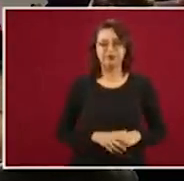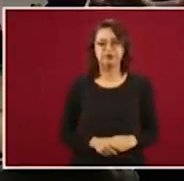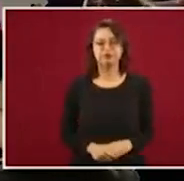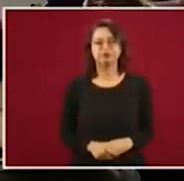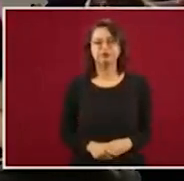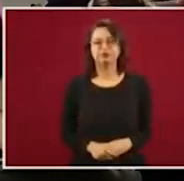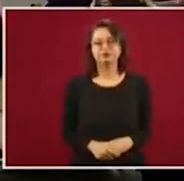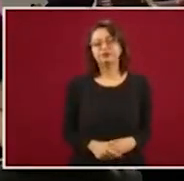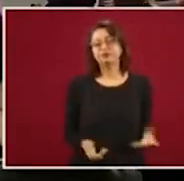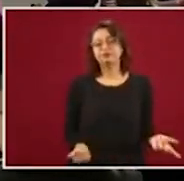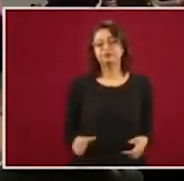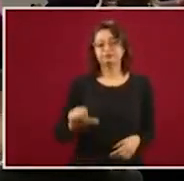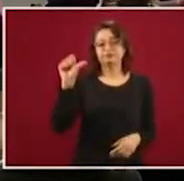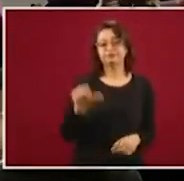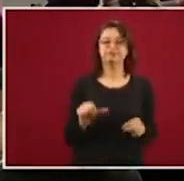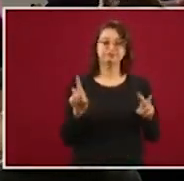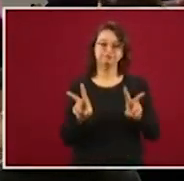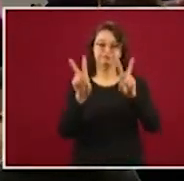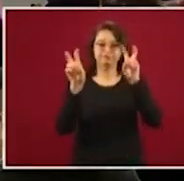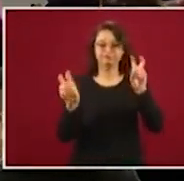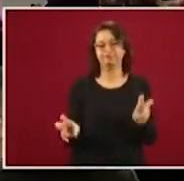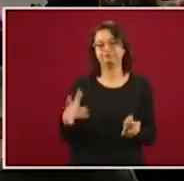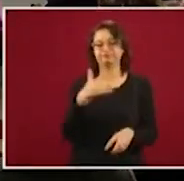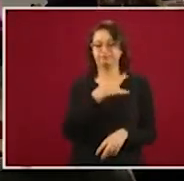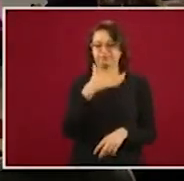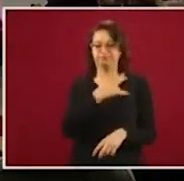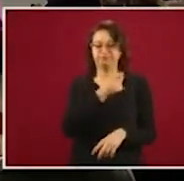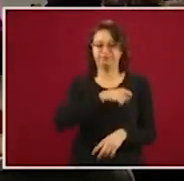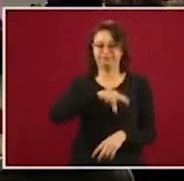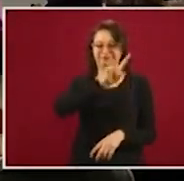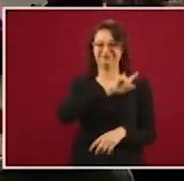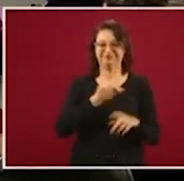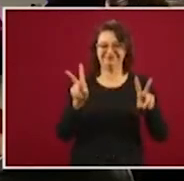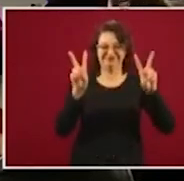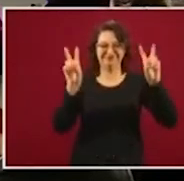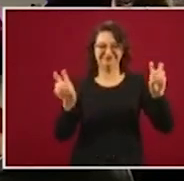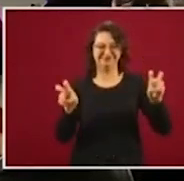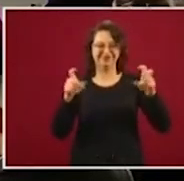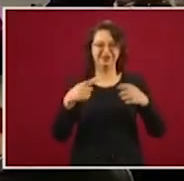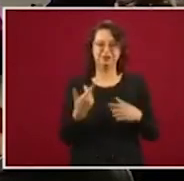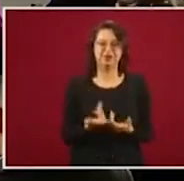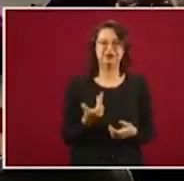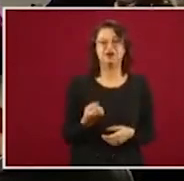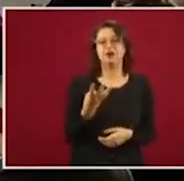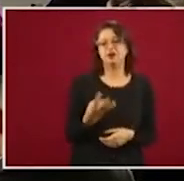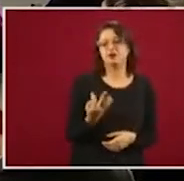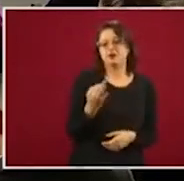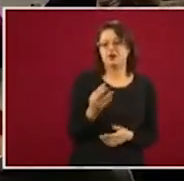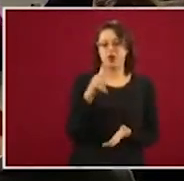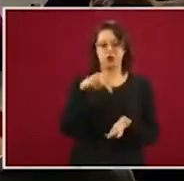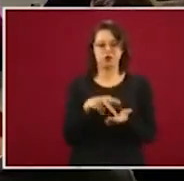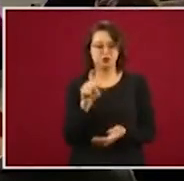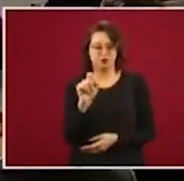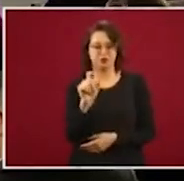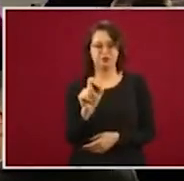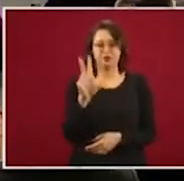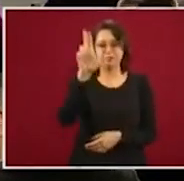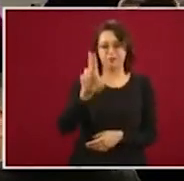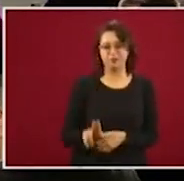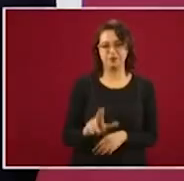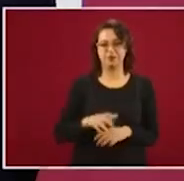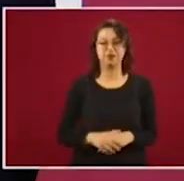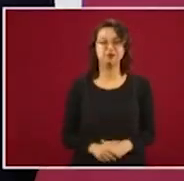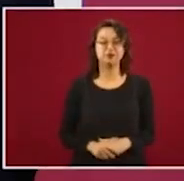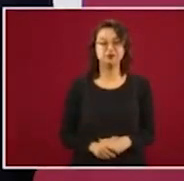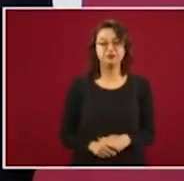Pulso de la Salud, 4 de febrero de 2020. Les queremos compartir, en secuencia